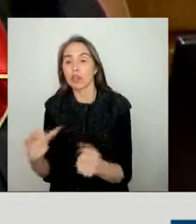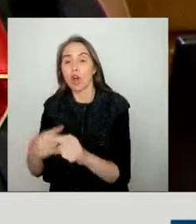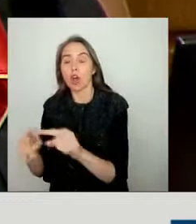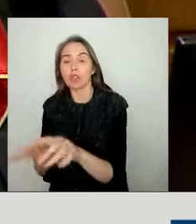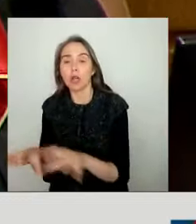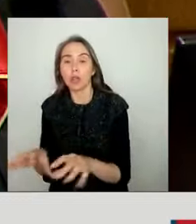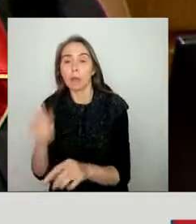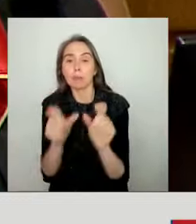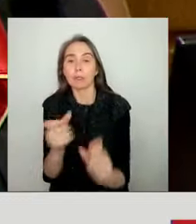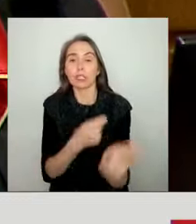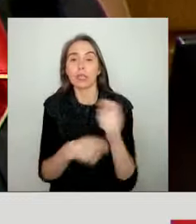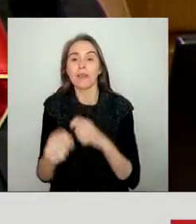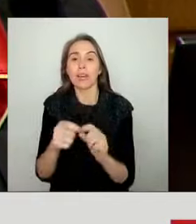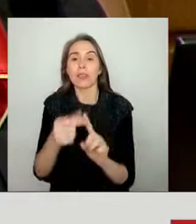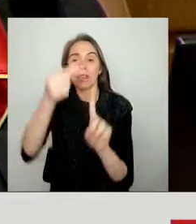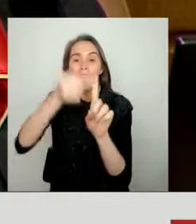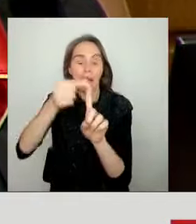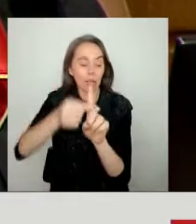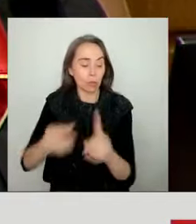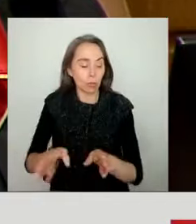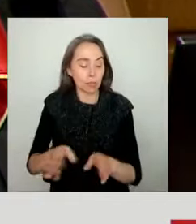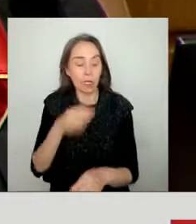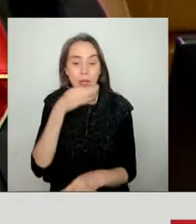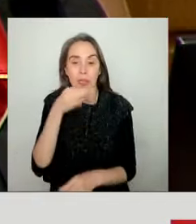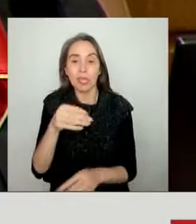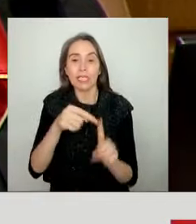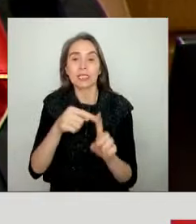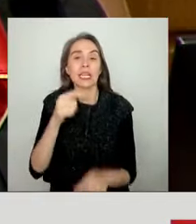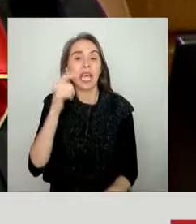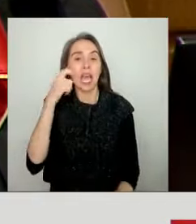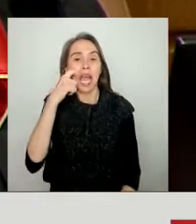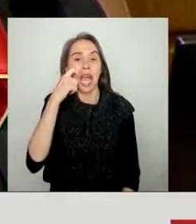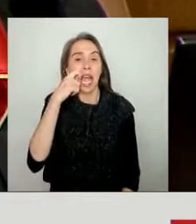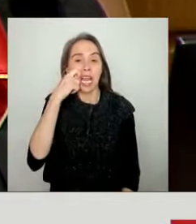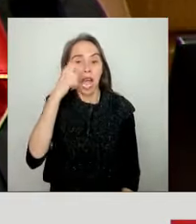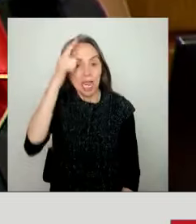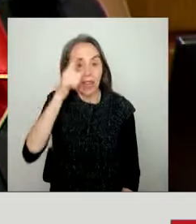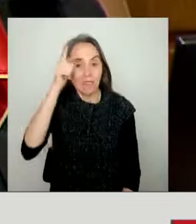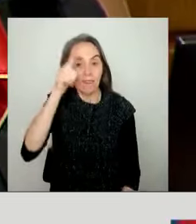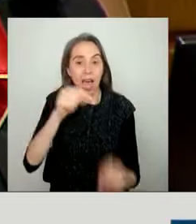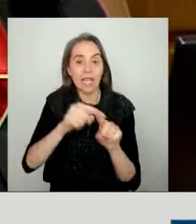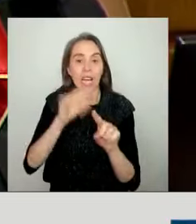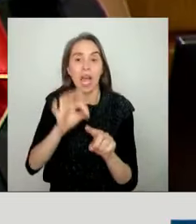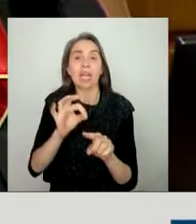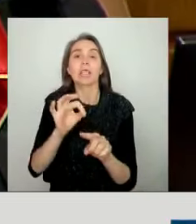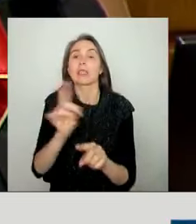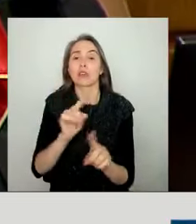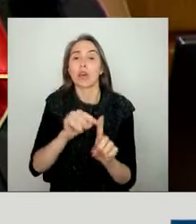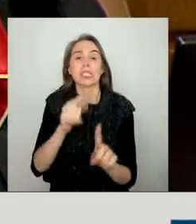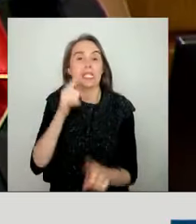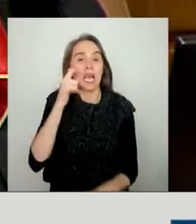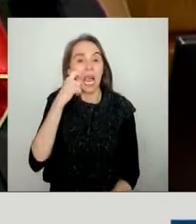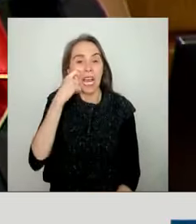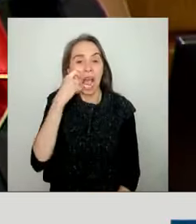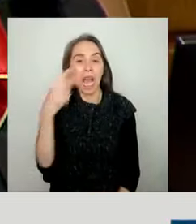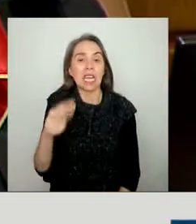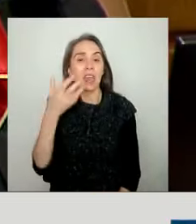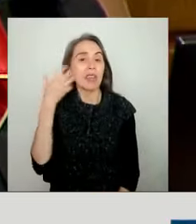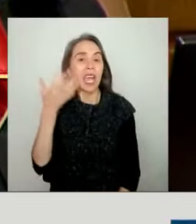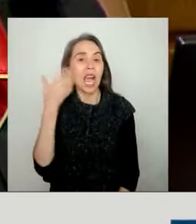anticucho en la calle diciendo que es de carne de vaca cuando en realidad es de gato o de otra cosa e El engaño